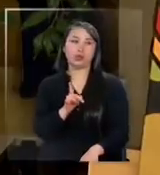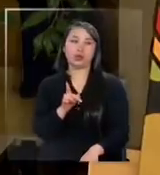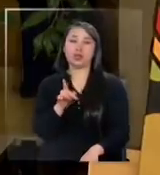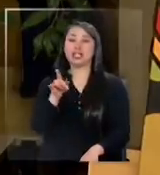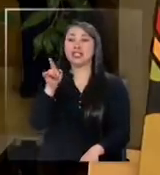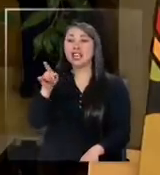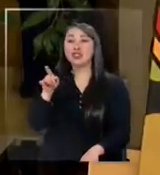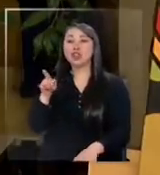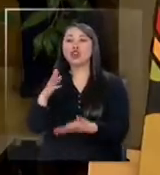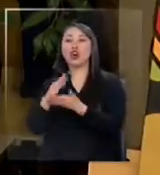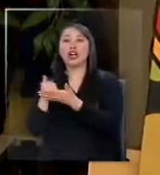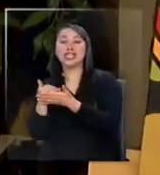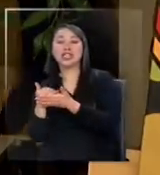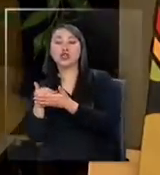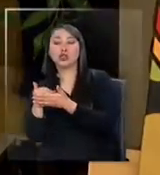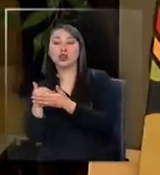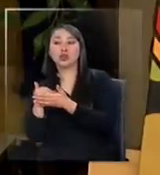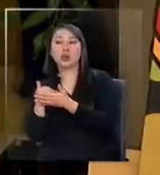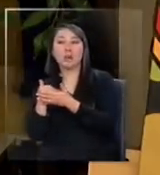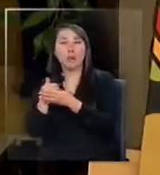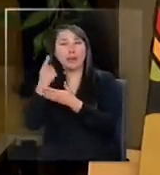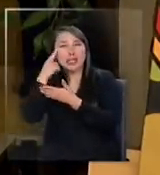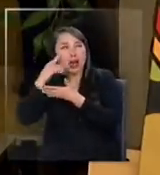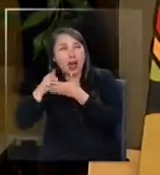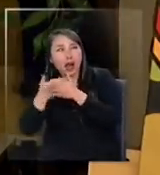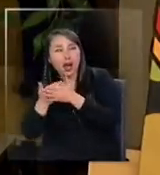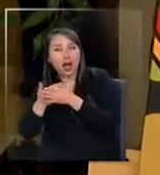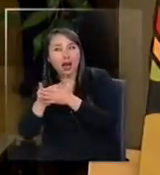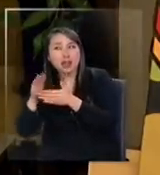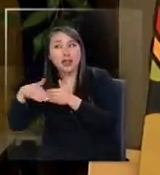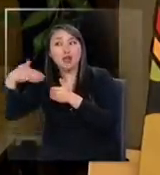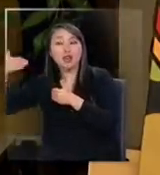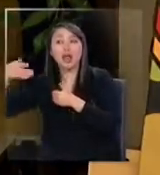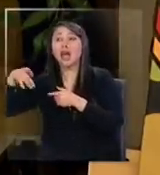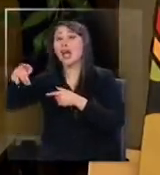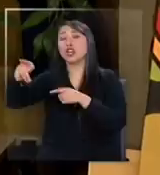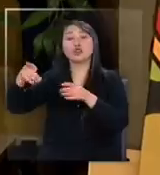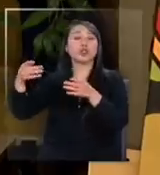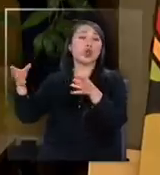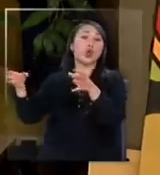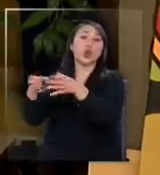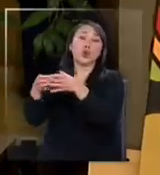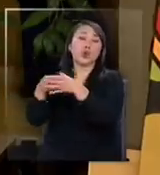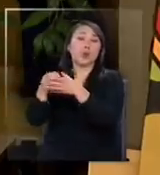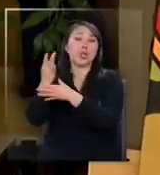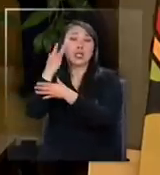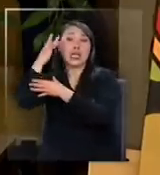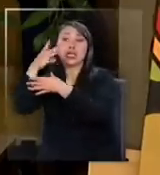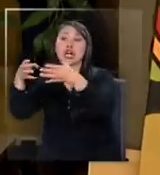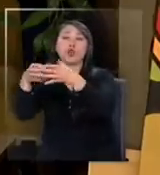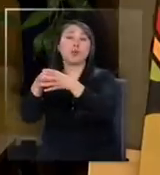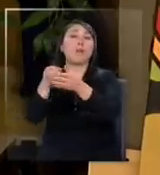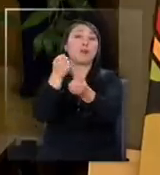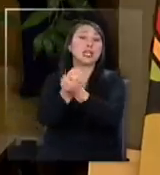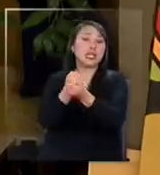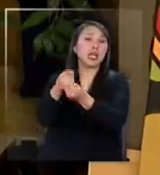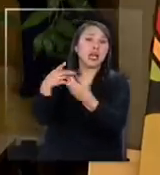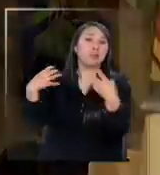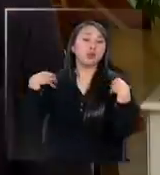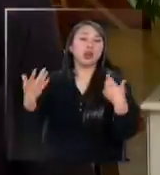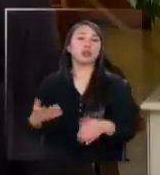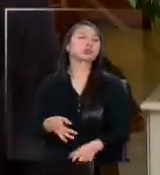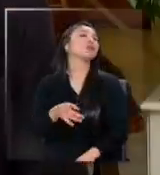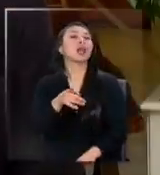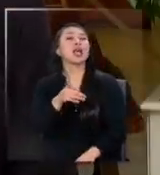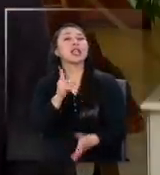una organización o una preparación organizada, bueno, para eso están las fuerzas policiales y las fuerzas de inteligencia. Diputado, y finalmente, ¿sí?